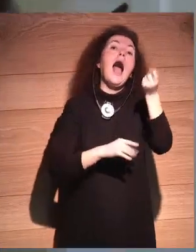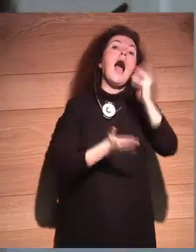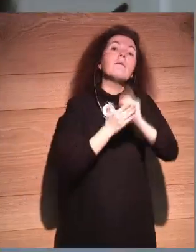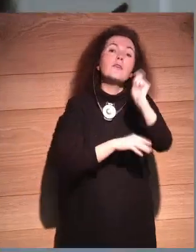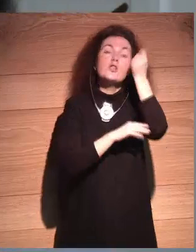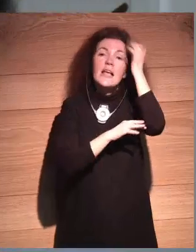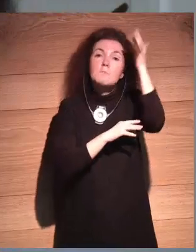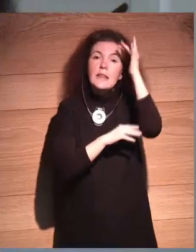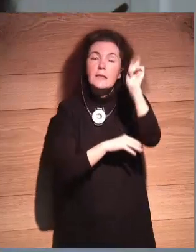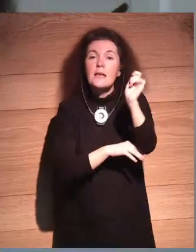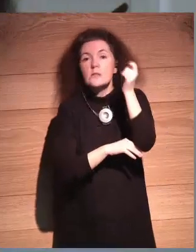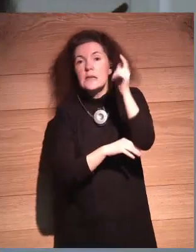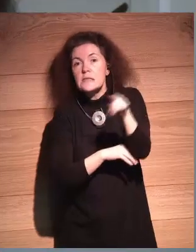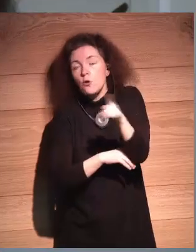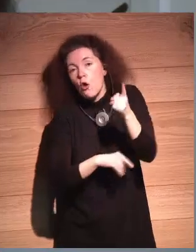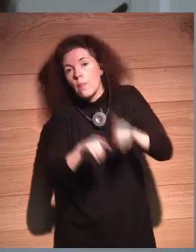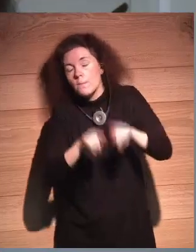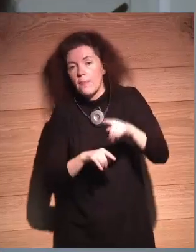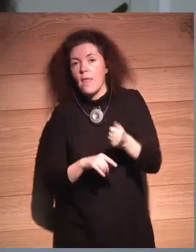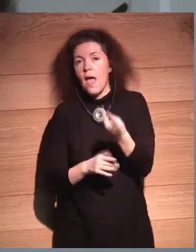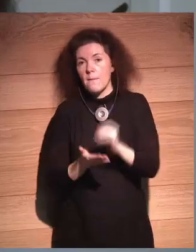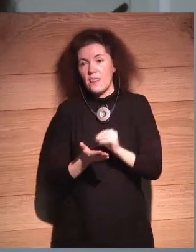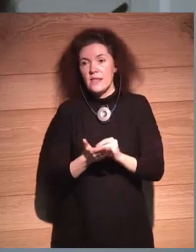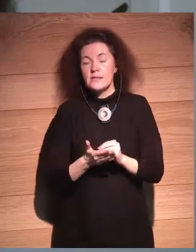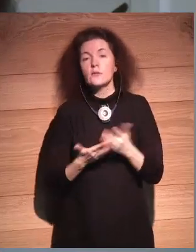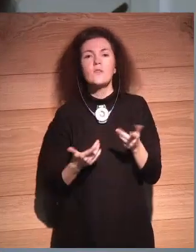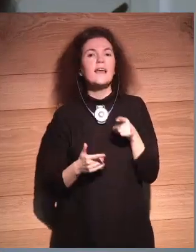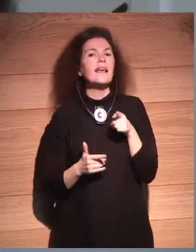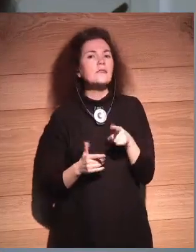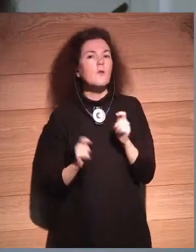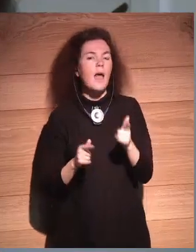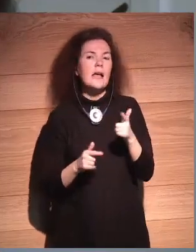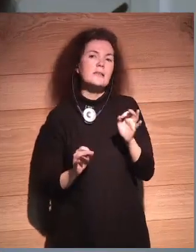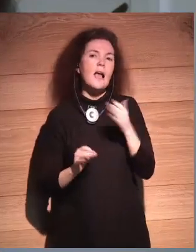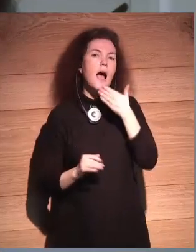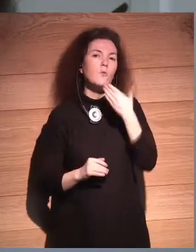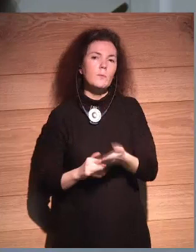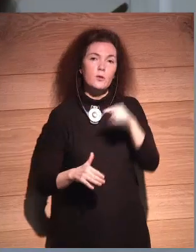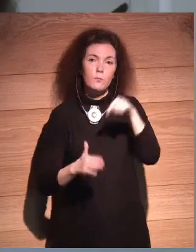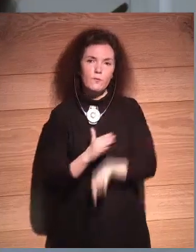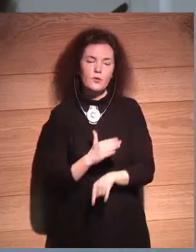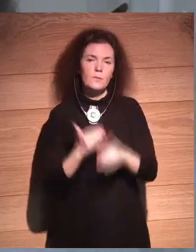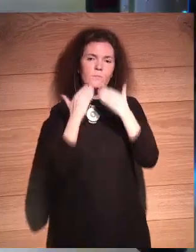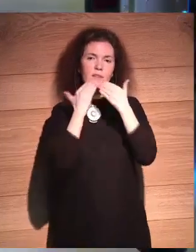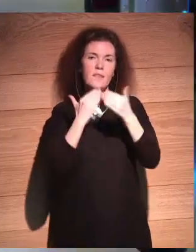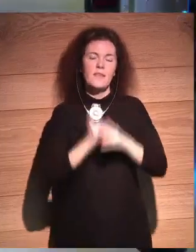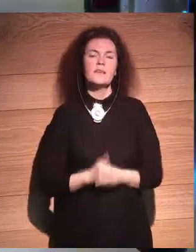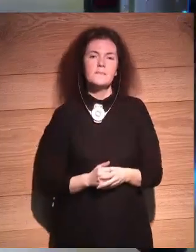no. Y esto se convierte en un aburrimiento profundo. Muchas gracias.